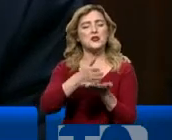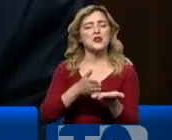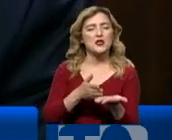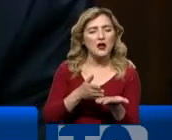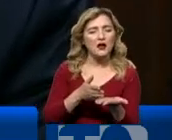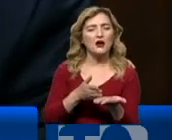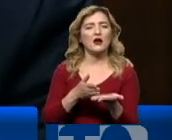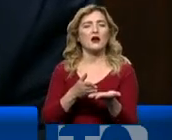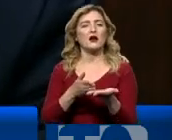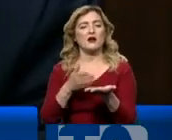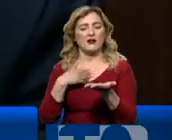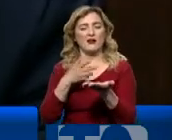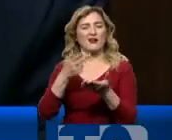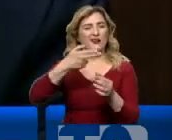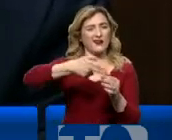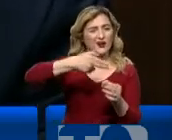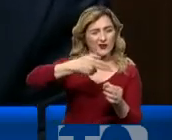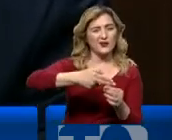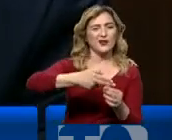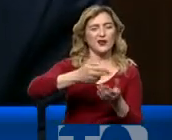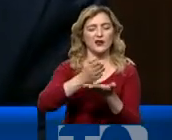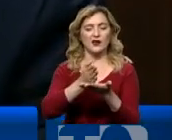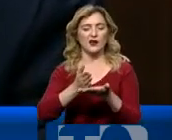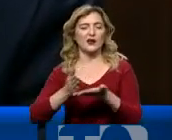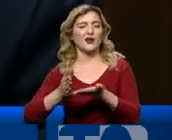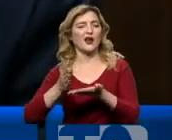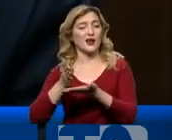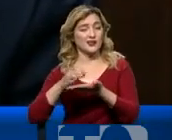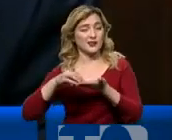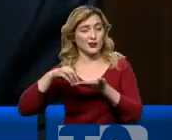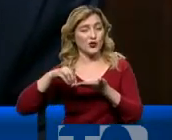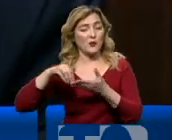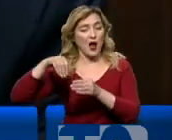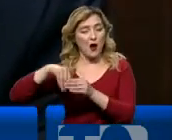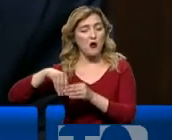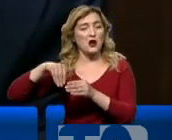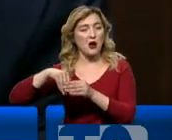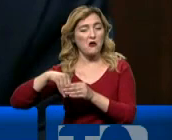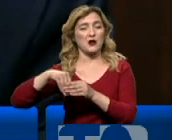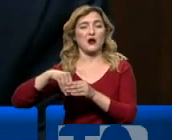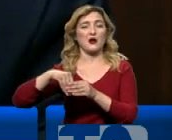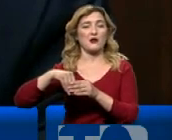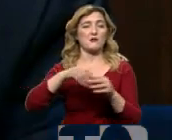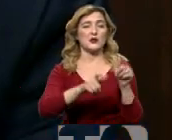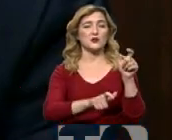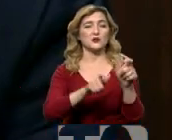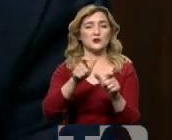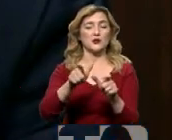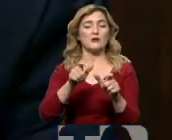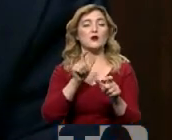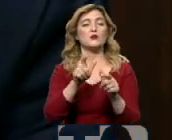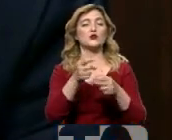de personas que incurrieron en el contrabando y por supuesto eso no le beneficia a nadie.